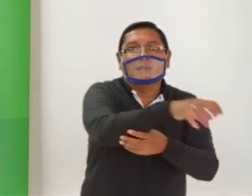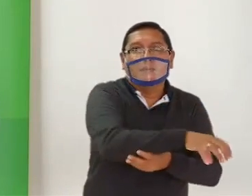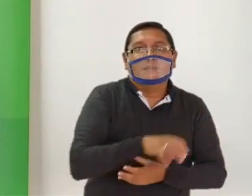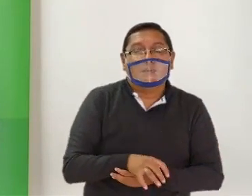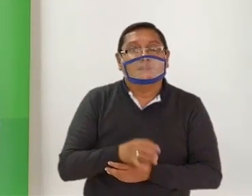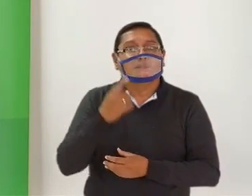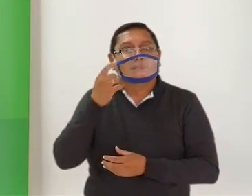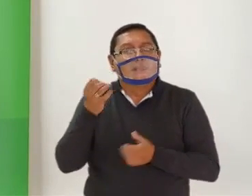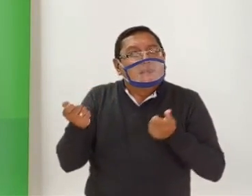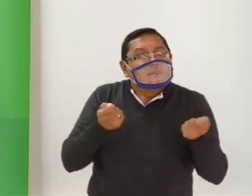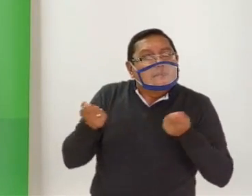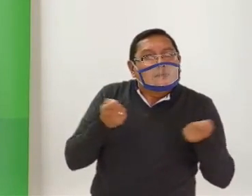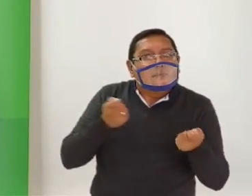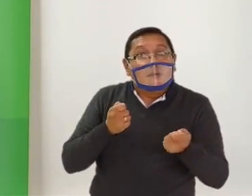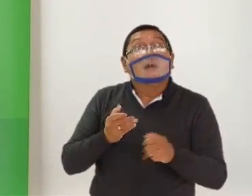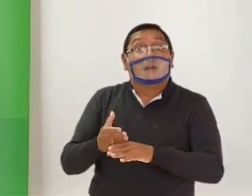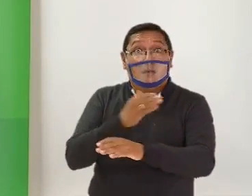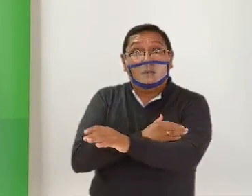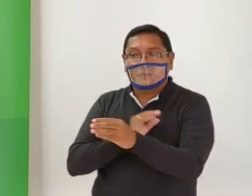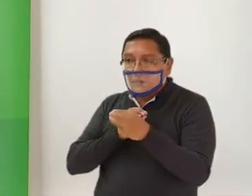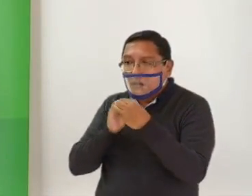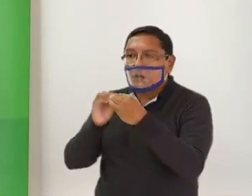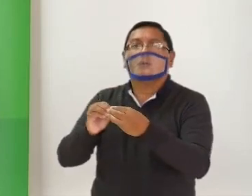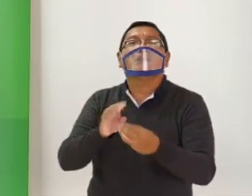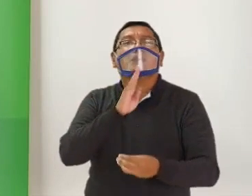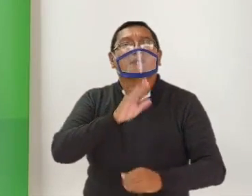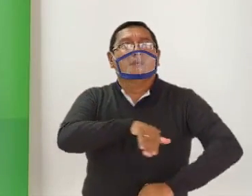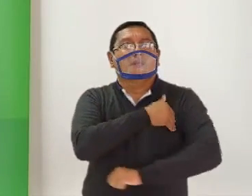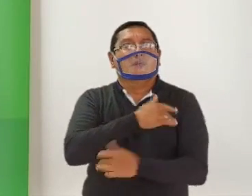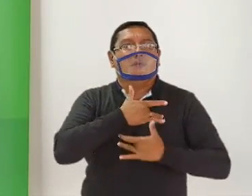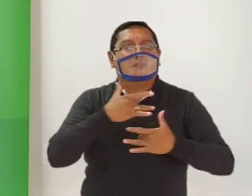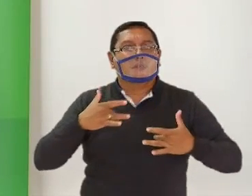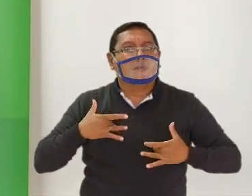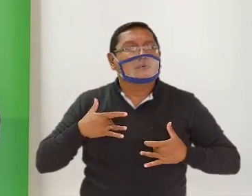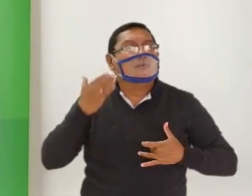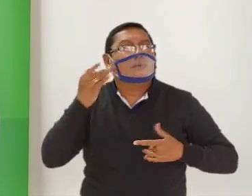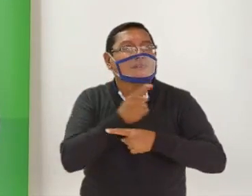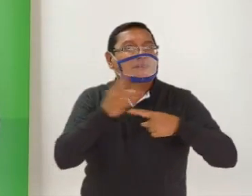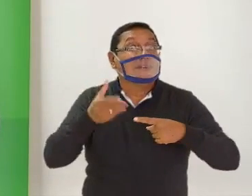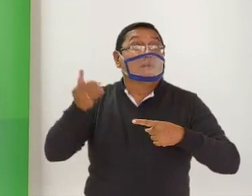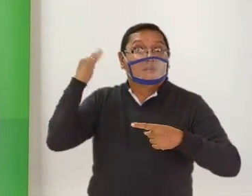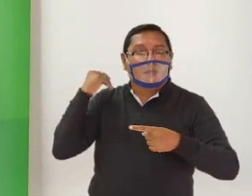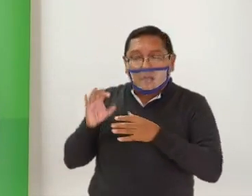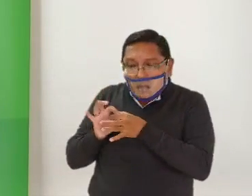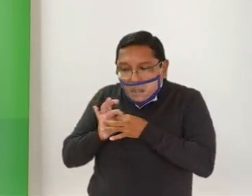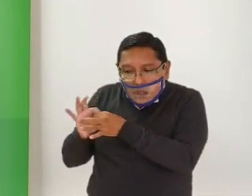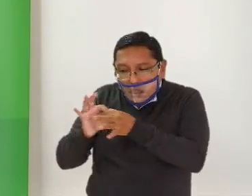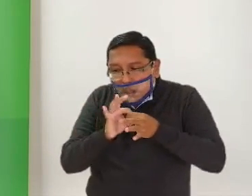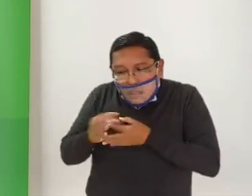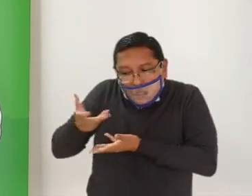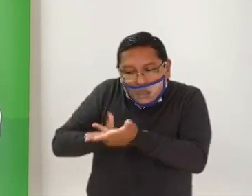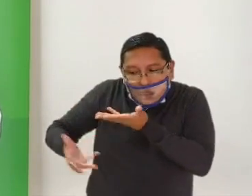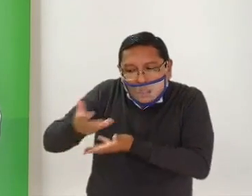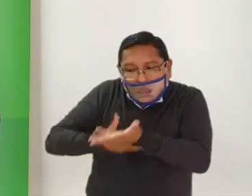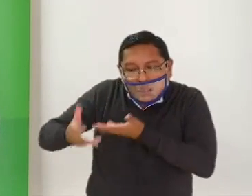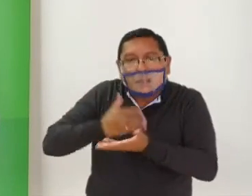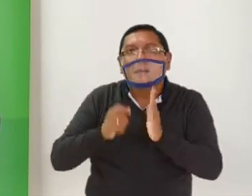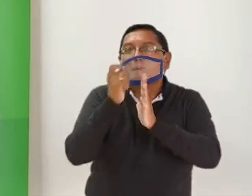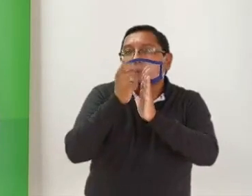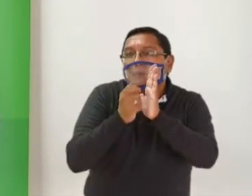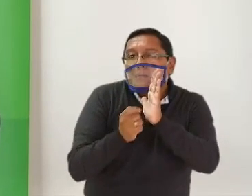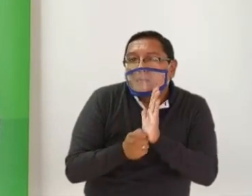dinámica concertada con el Ministerio de Salud que desde la semana pasada está acompañando las medidas que nos